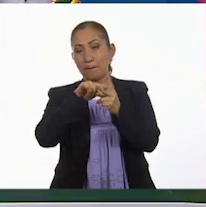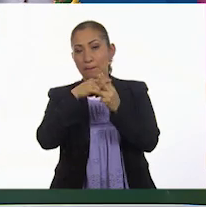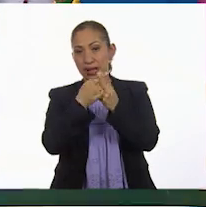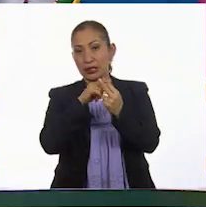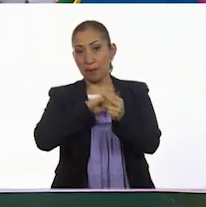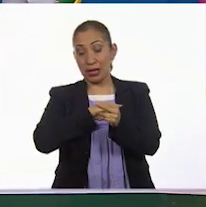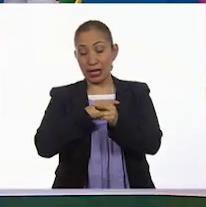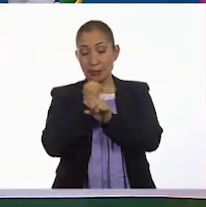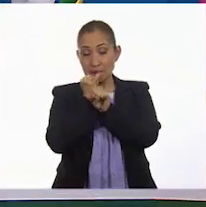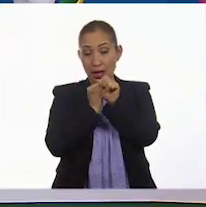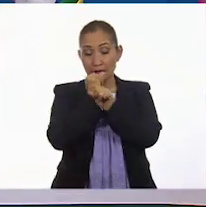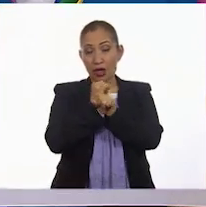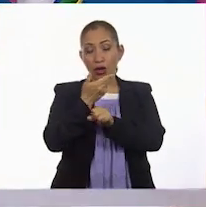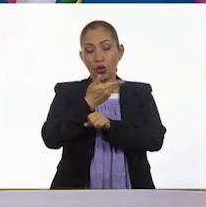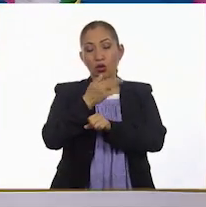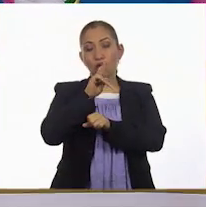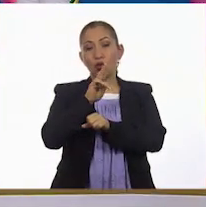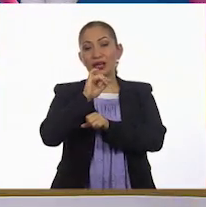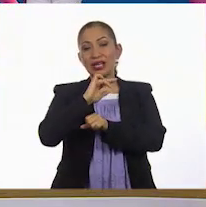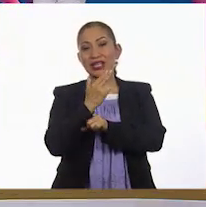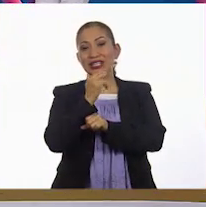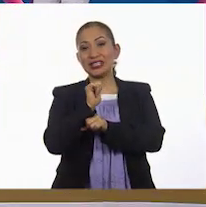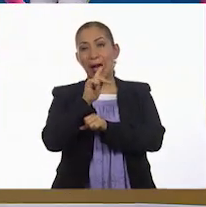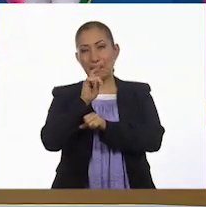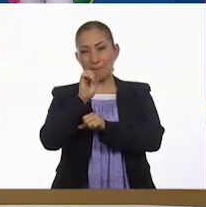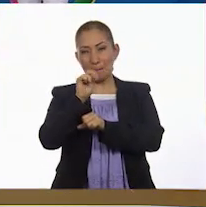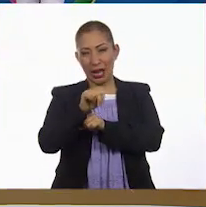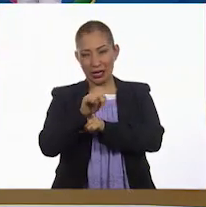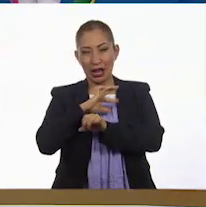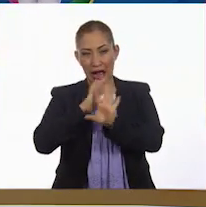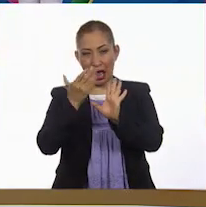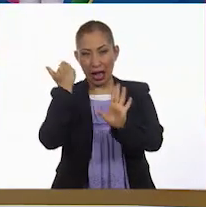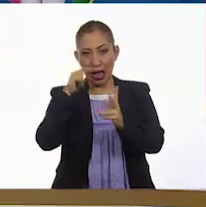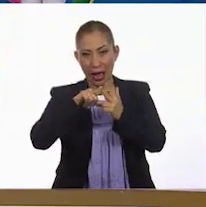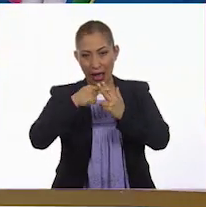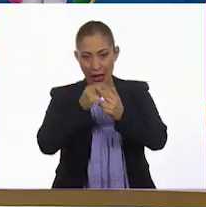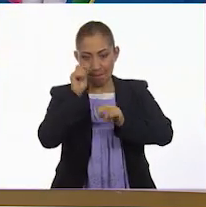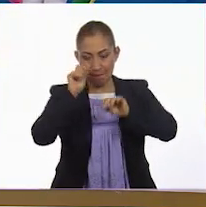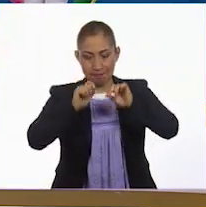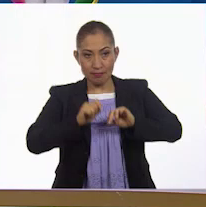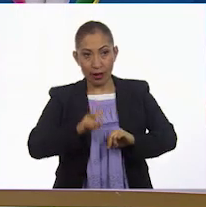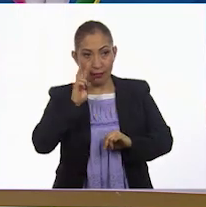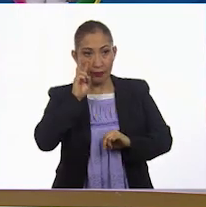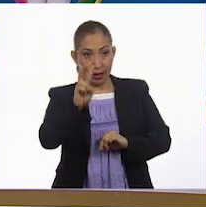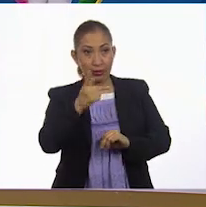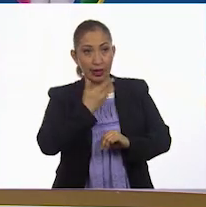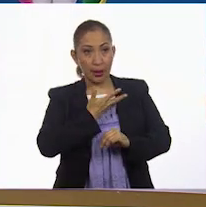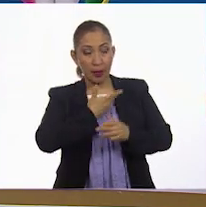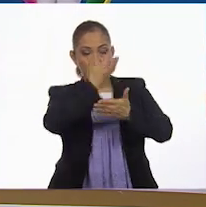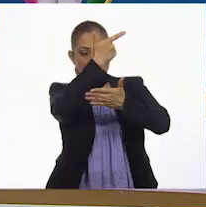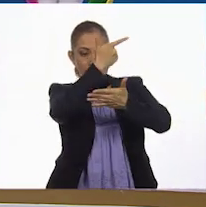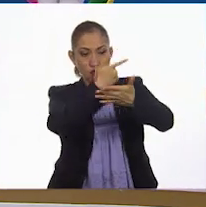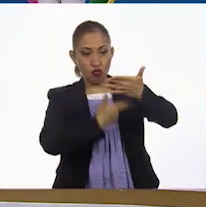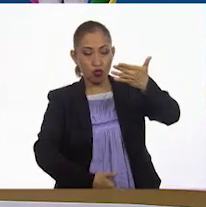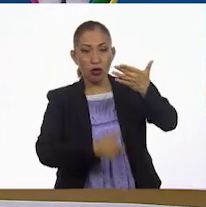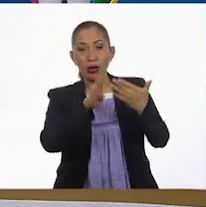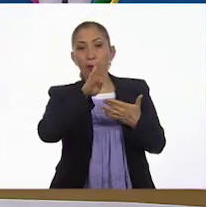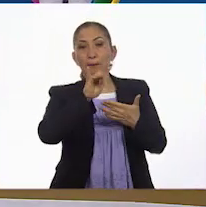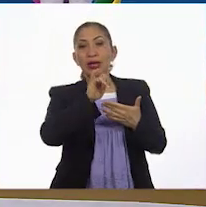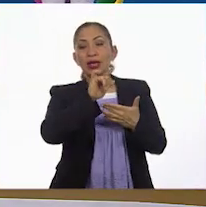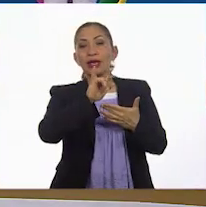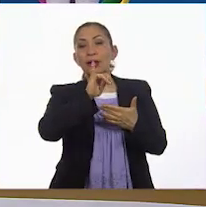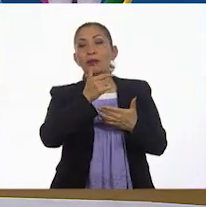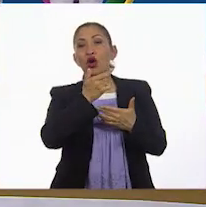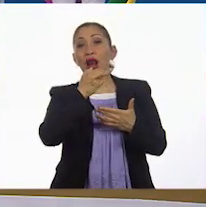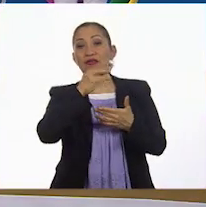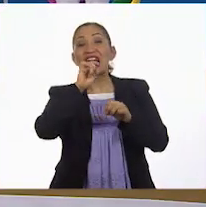del reportaje de Huichapan, que ya también lo vamos a comenzar. Y si te fijas, María, aquí tenemos esta bibliografía. Esto hace alusión